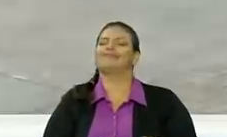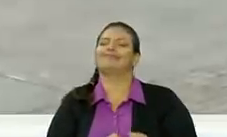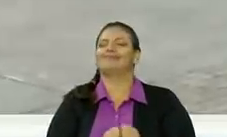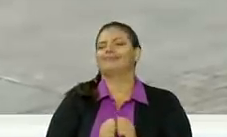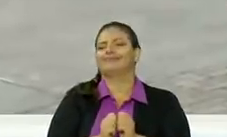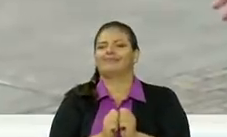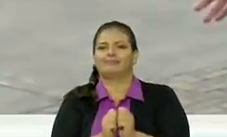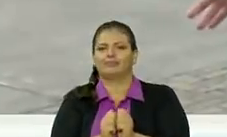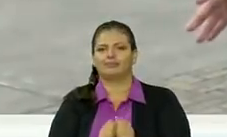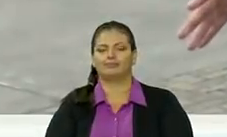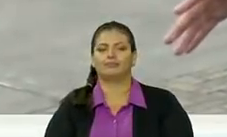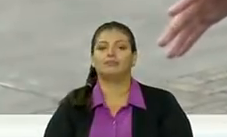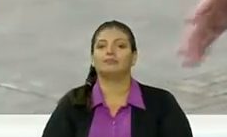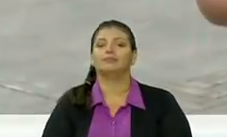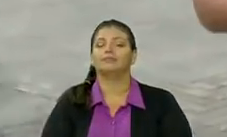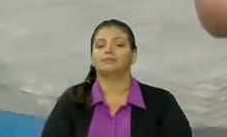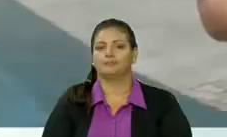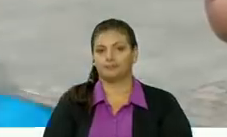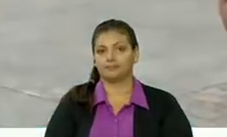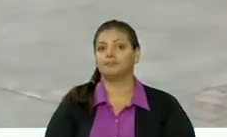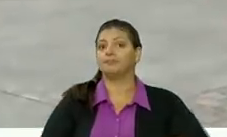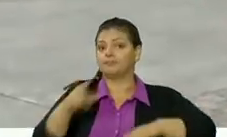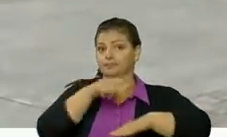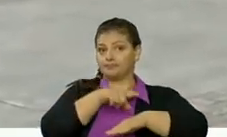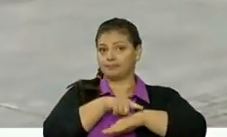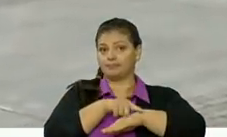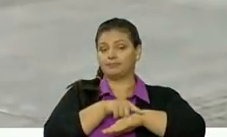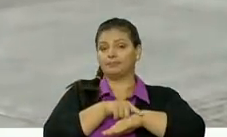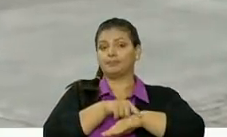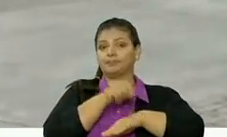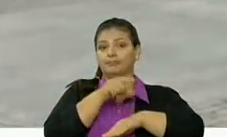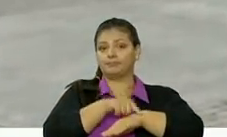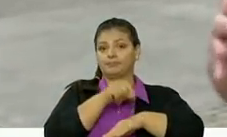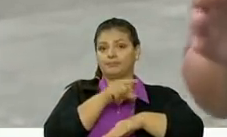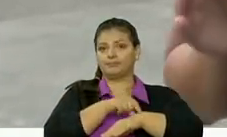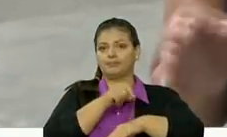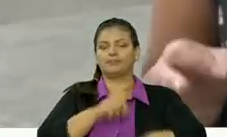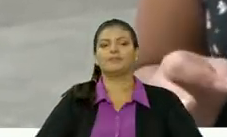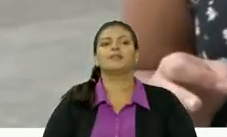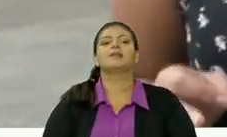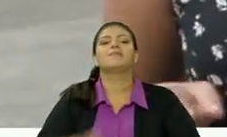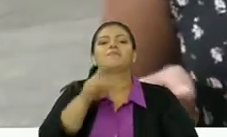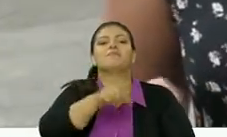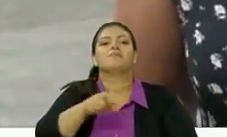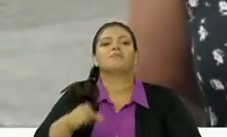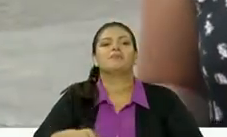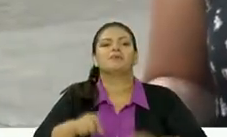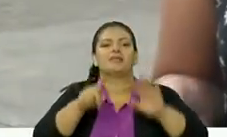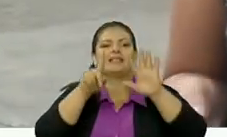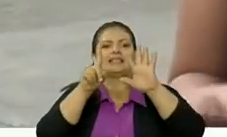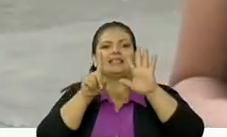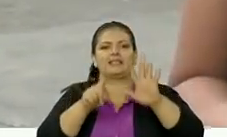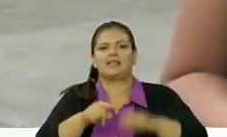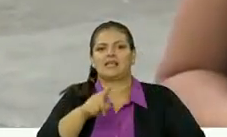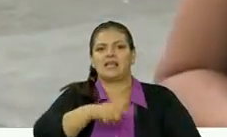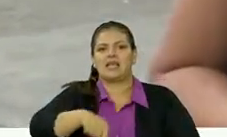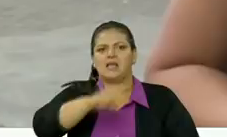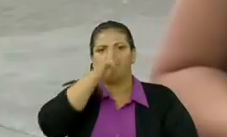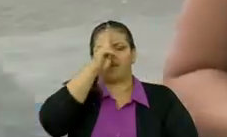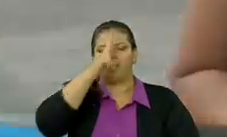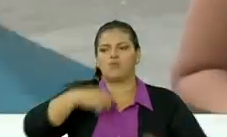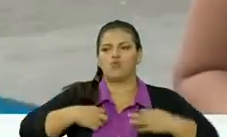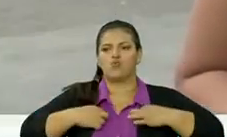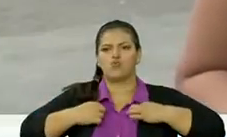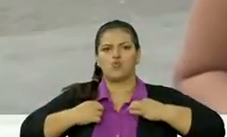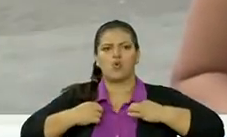edad. Mientras esto ocurrió en Babahoyo, en el cantón Quevedo, se investiga la participación de 6 sujetos vestidos como policías en el